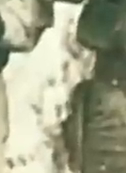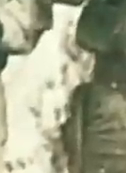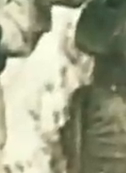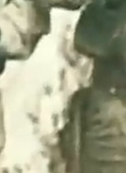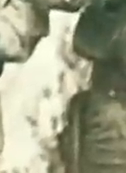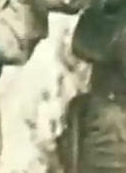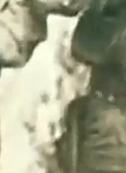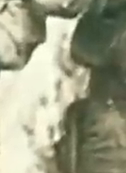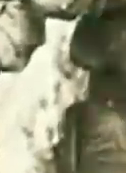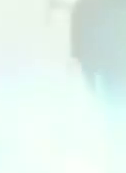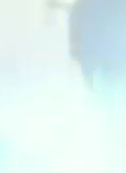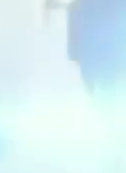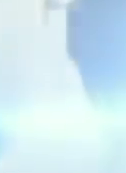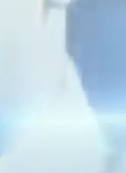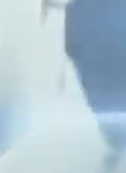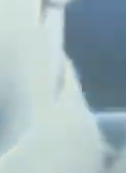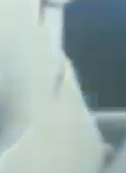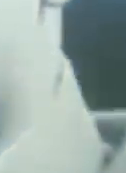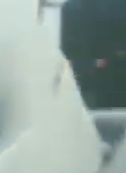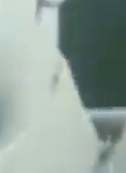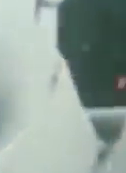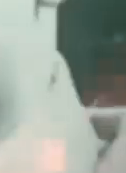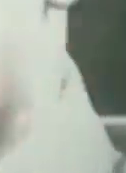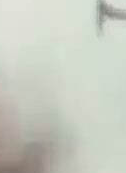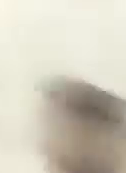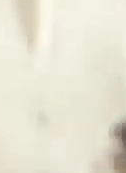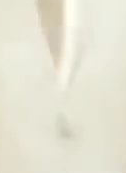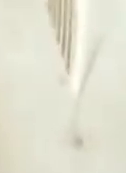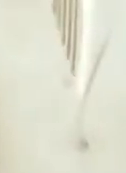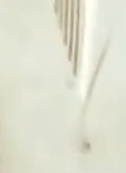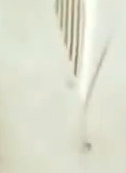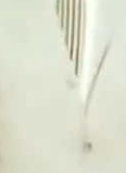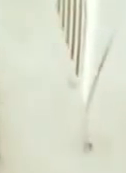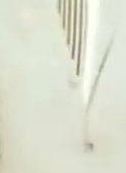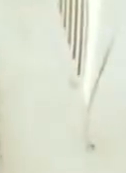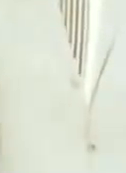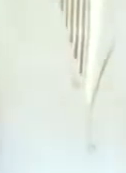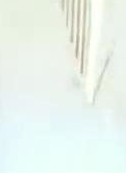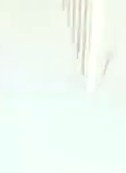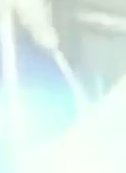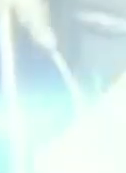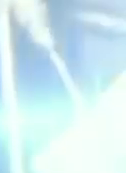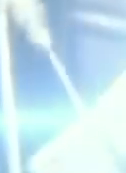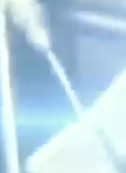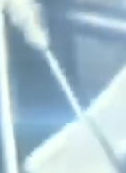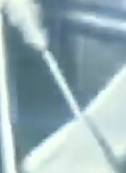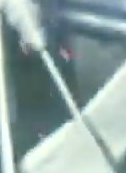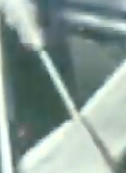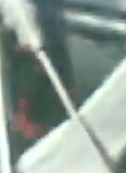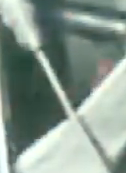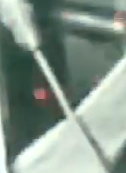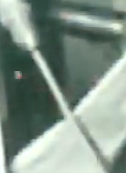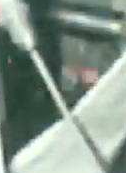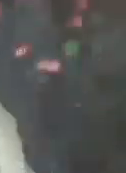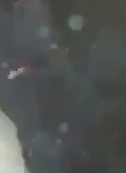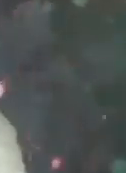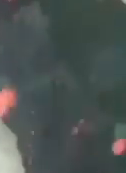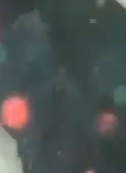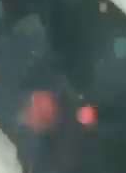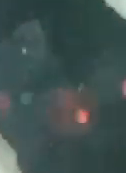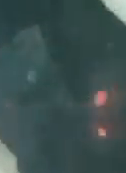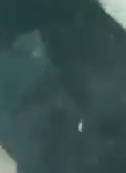pueblo despierto de la fábrica a uno de los líderes más brillantes de la generación